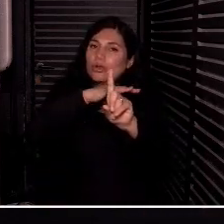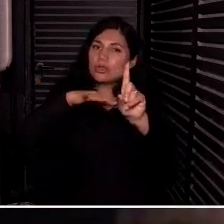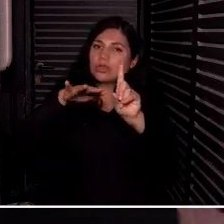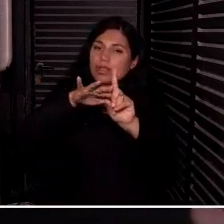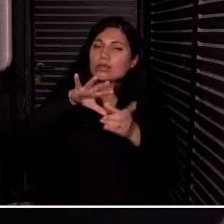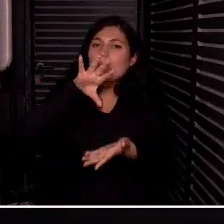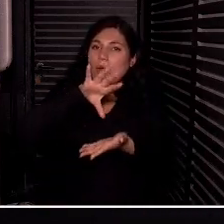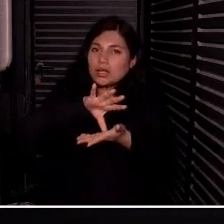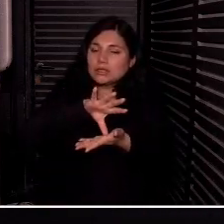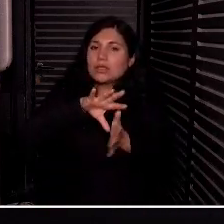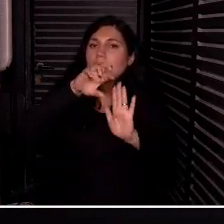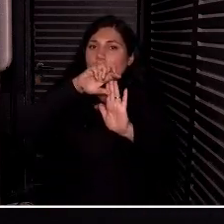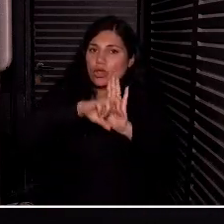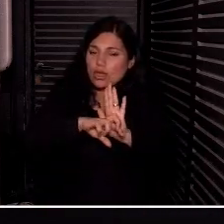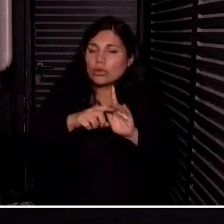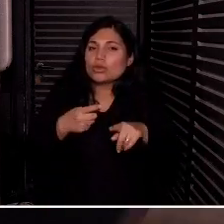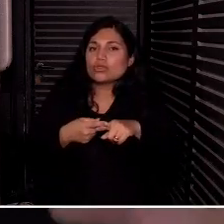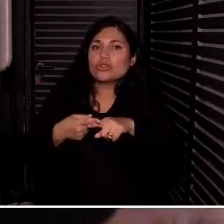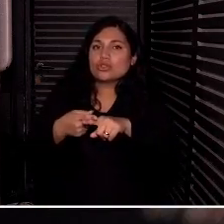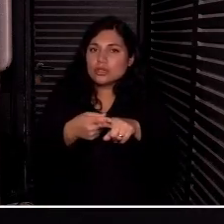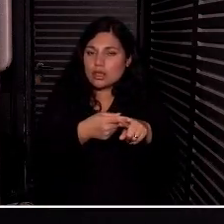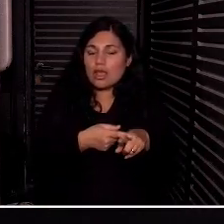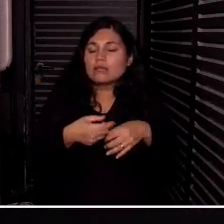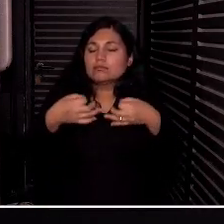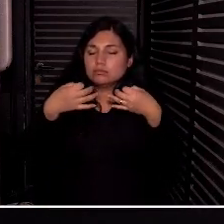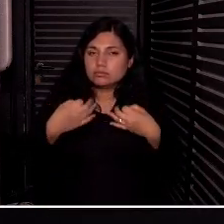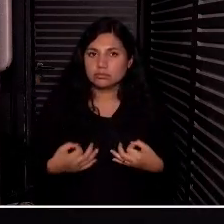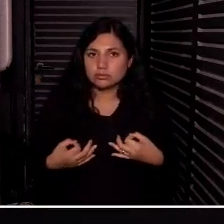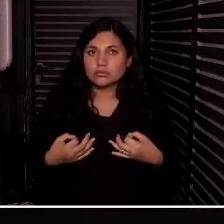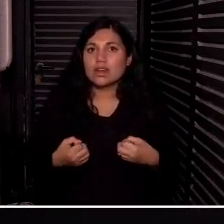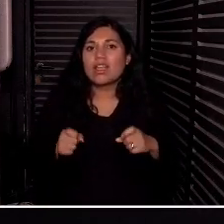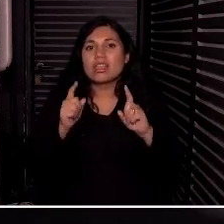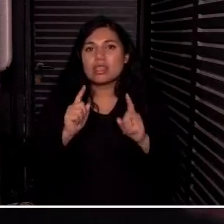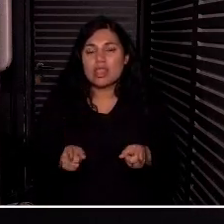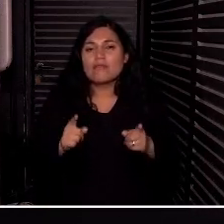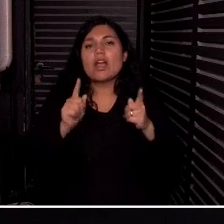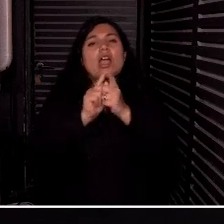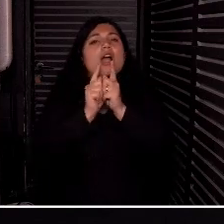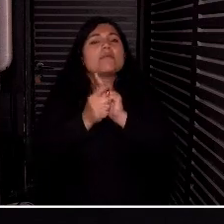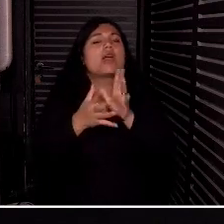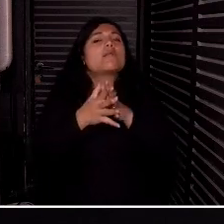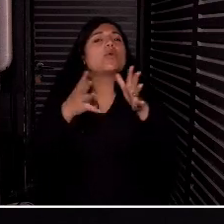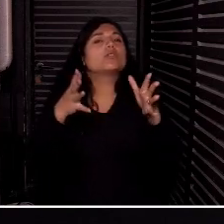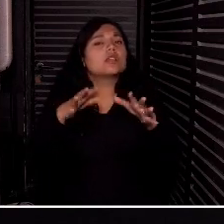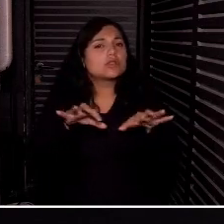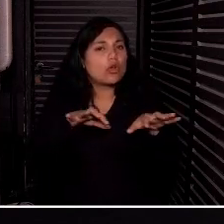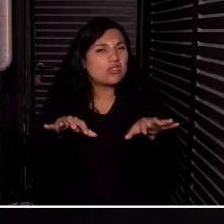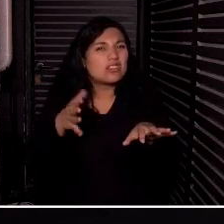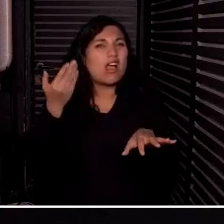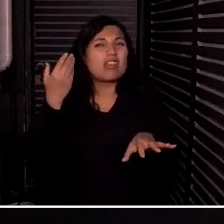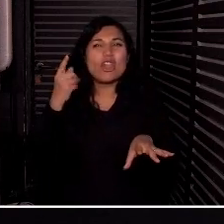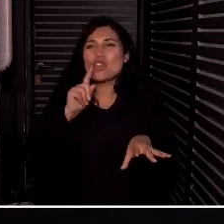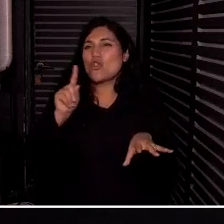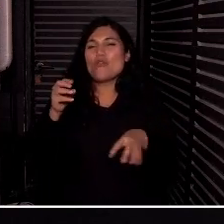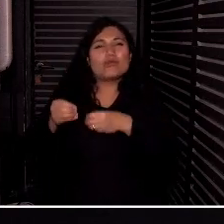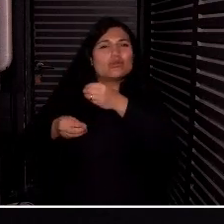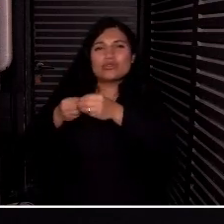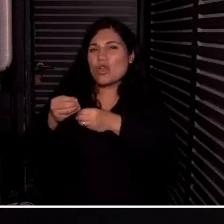en un proyecto de sociedad que efectivamente tiene que cambiar muchas cosas que no han funcionado